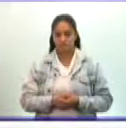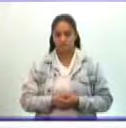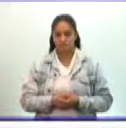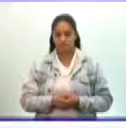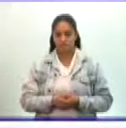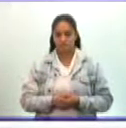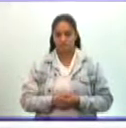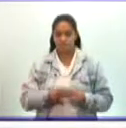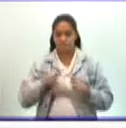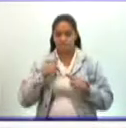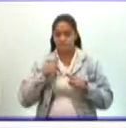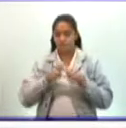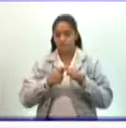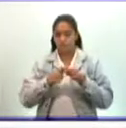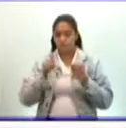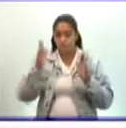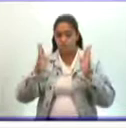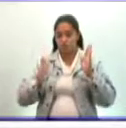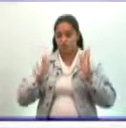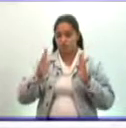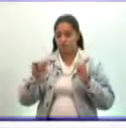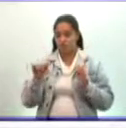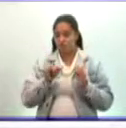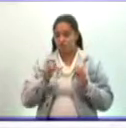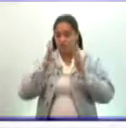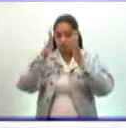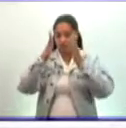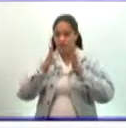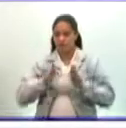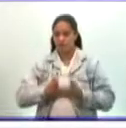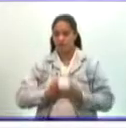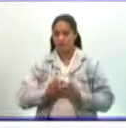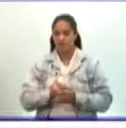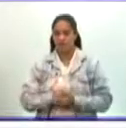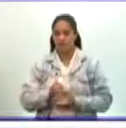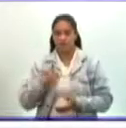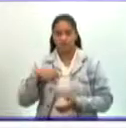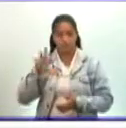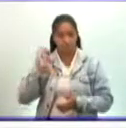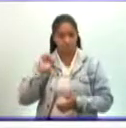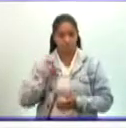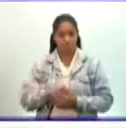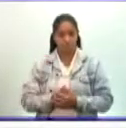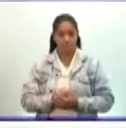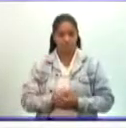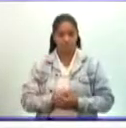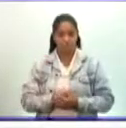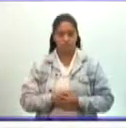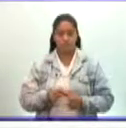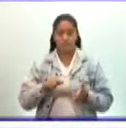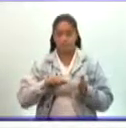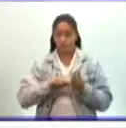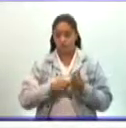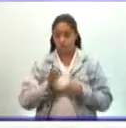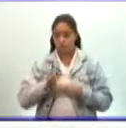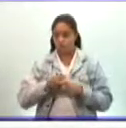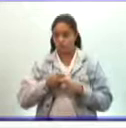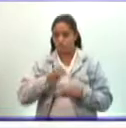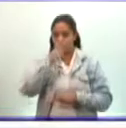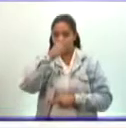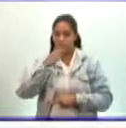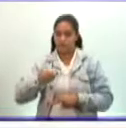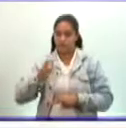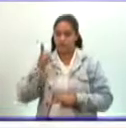extremos es igual al producto de los medios, el muy conocido producto cruzado. Podemos